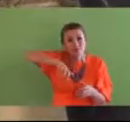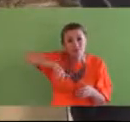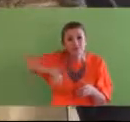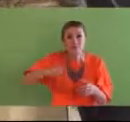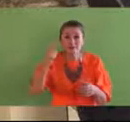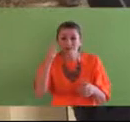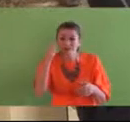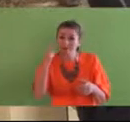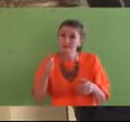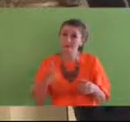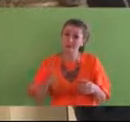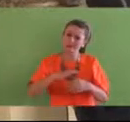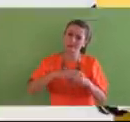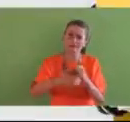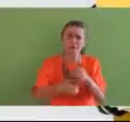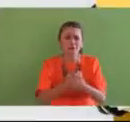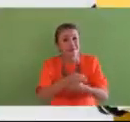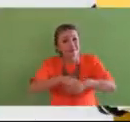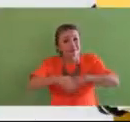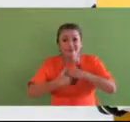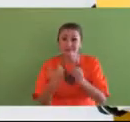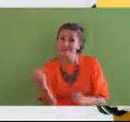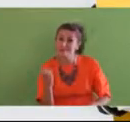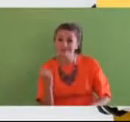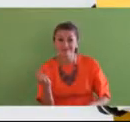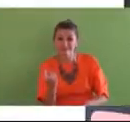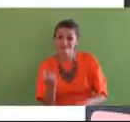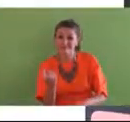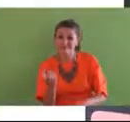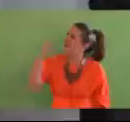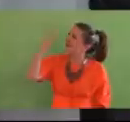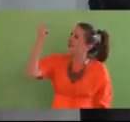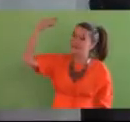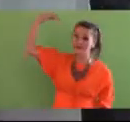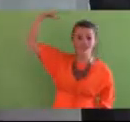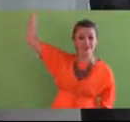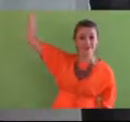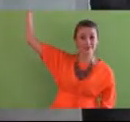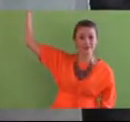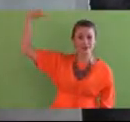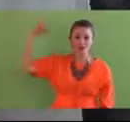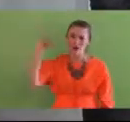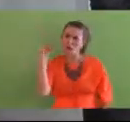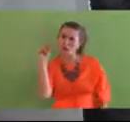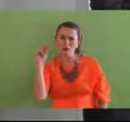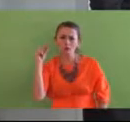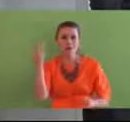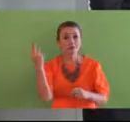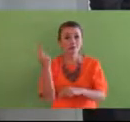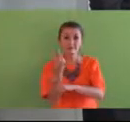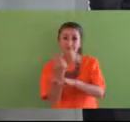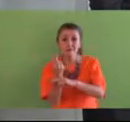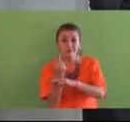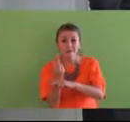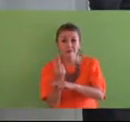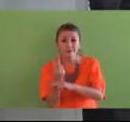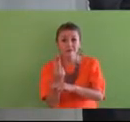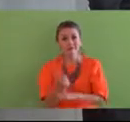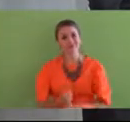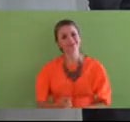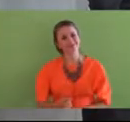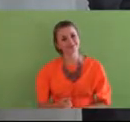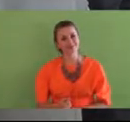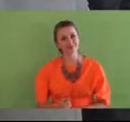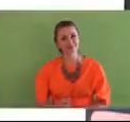cierra la llave para enjabonar. Si la luz no vas a